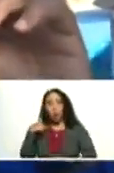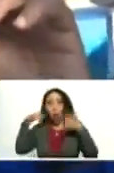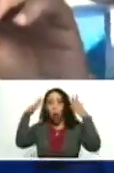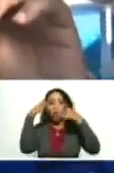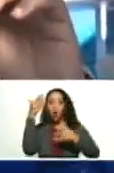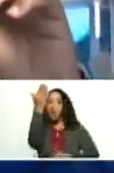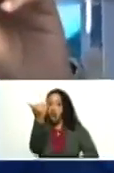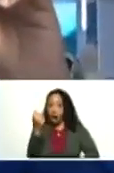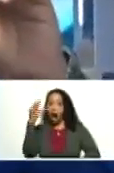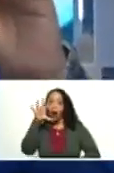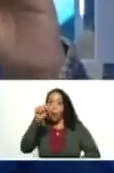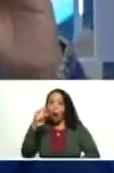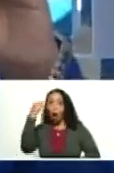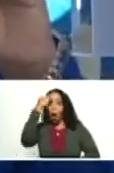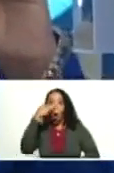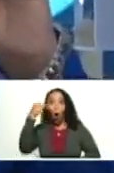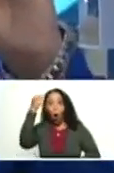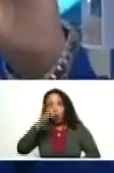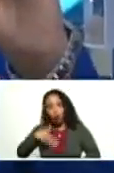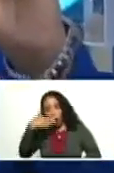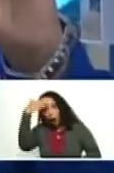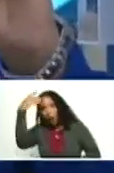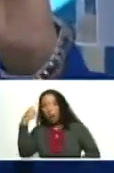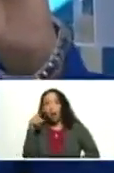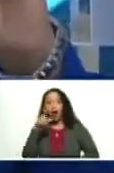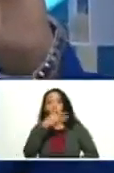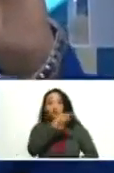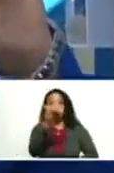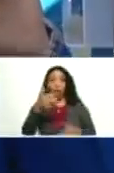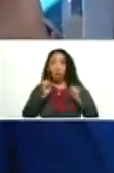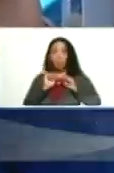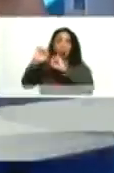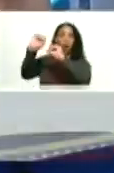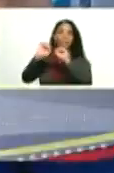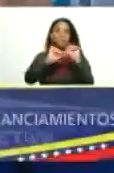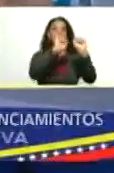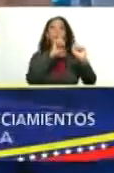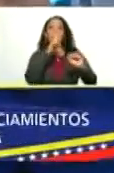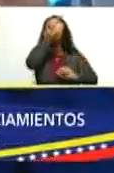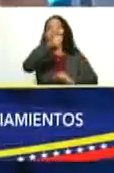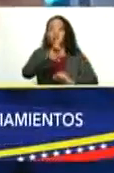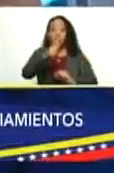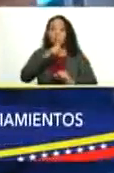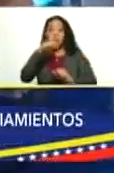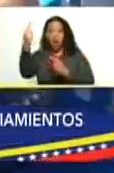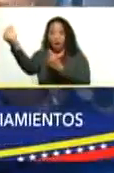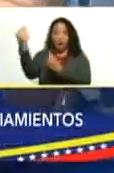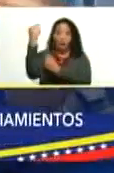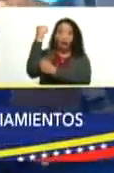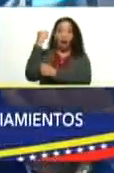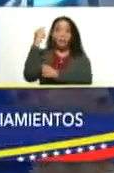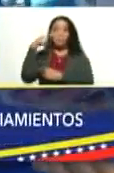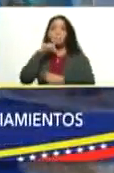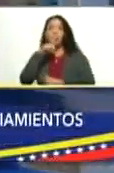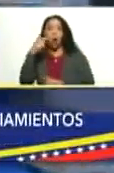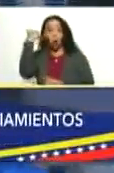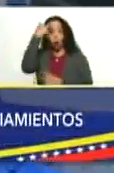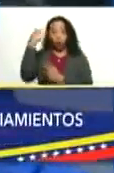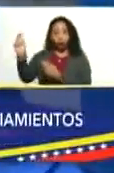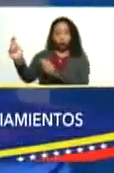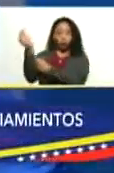ojo turco para que queden inmunes a la gente mala, perversa, al mal de ojo, el ojo